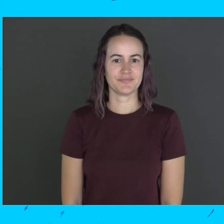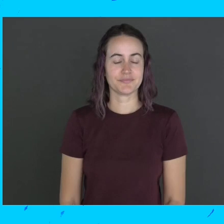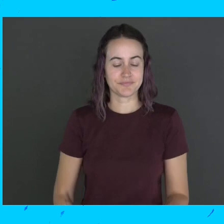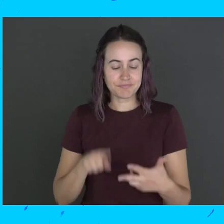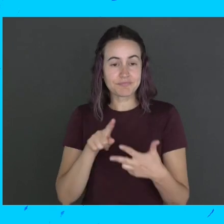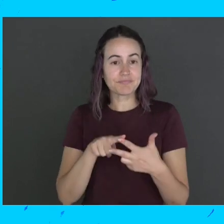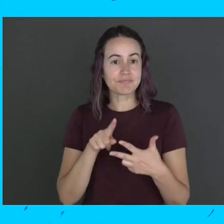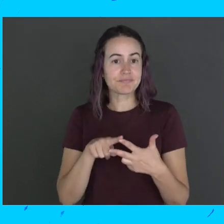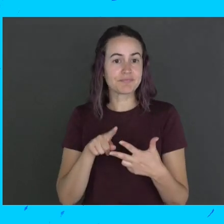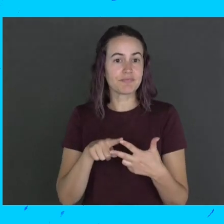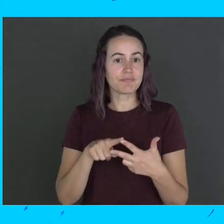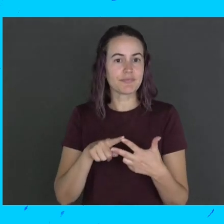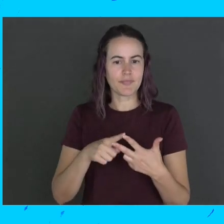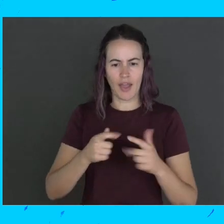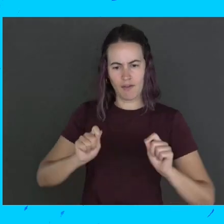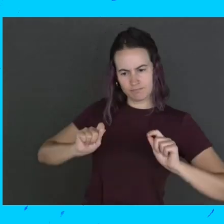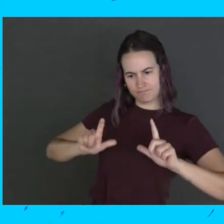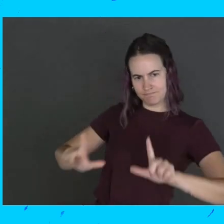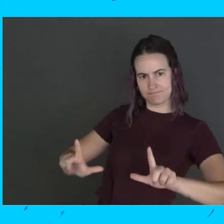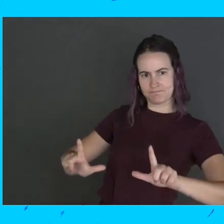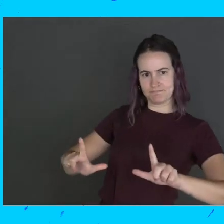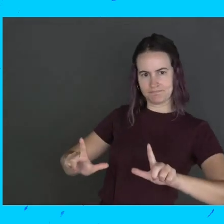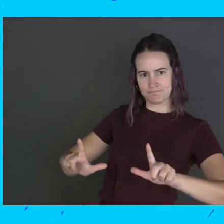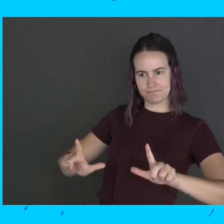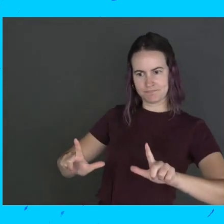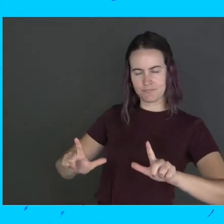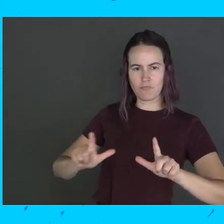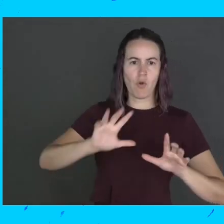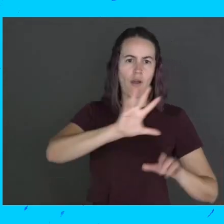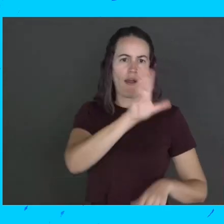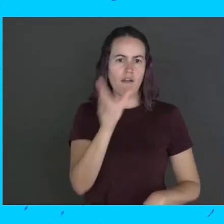Estamos muy contentos de participar en ese proceso que lleva al